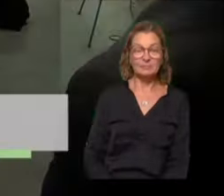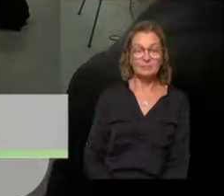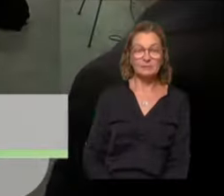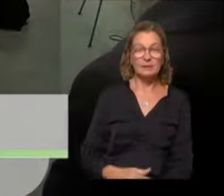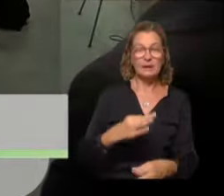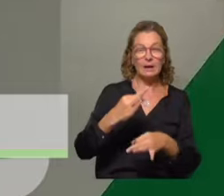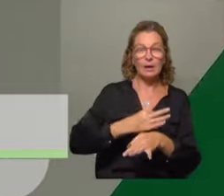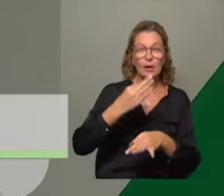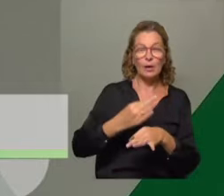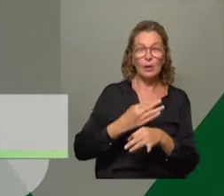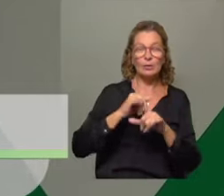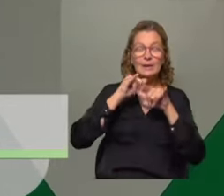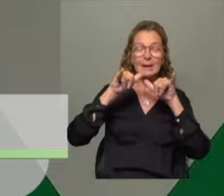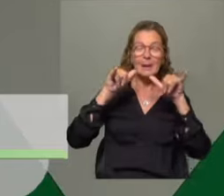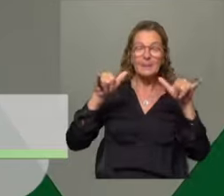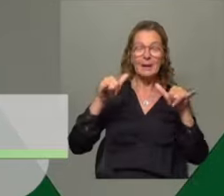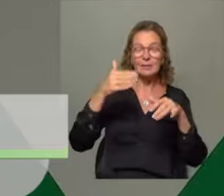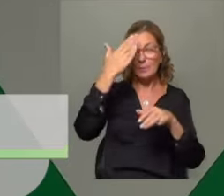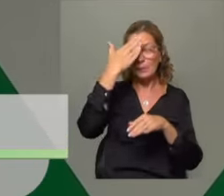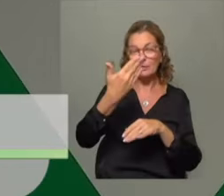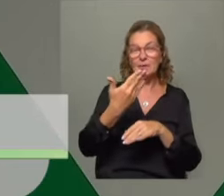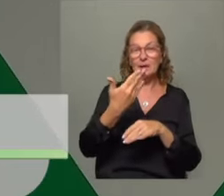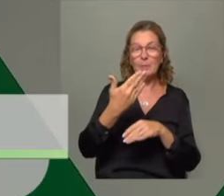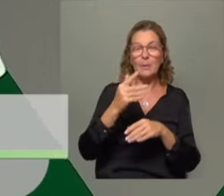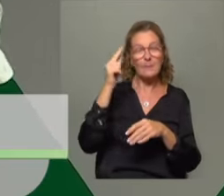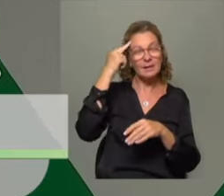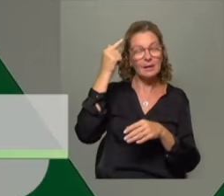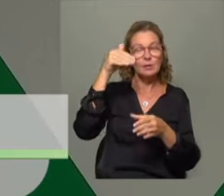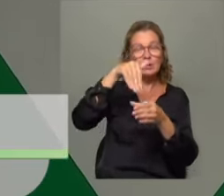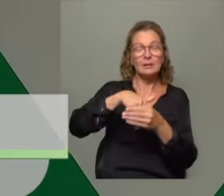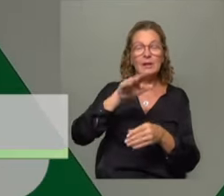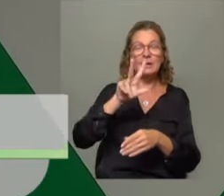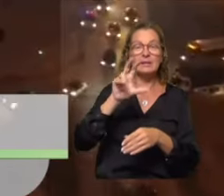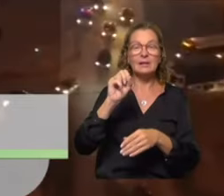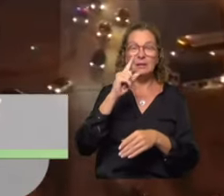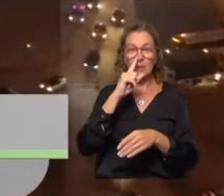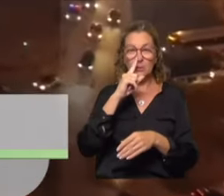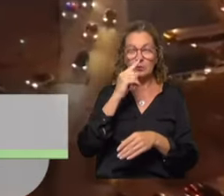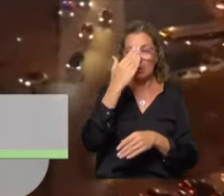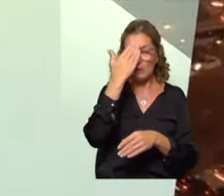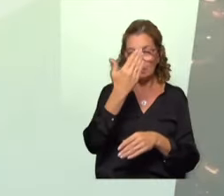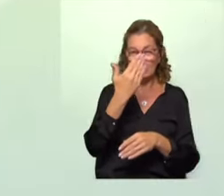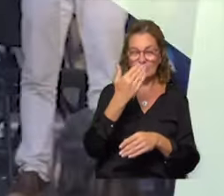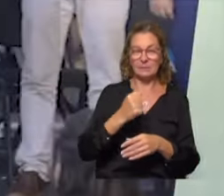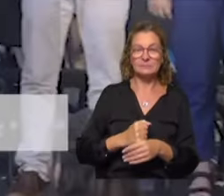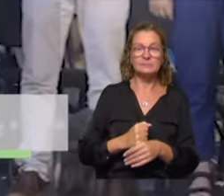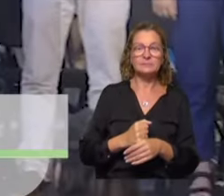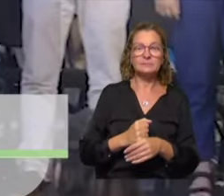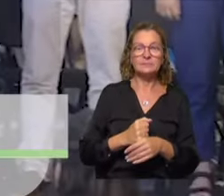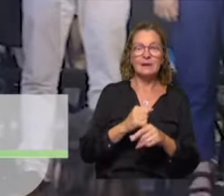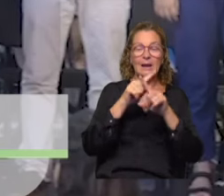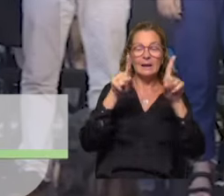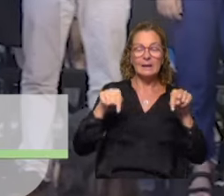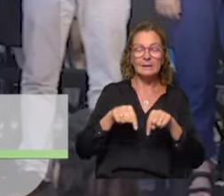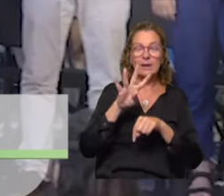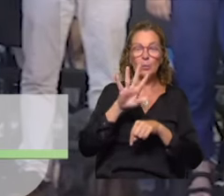Carolina Cose lanza su campaña electoral por el Frente Amplio hacia las internas del 30 de junio. Será frente a la Antel Arena. La lista